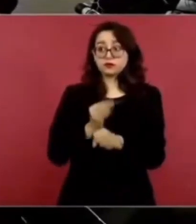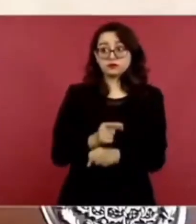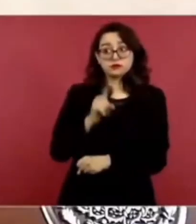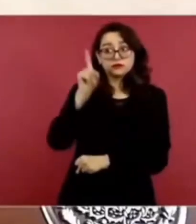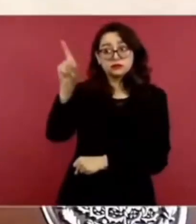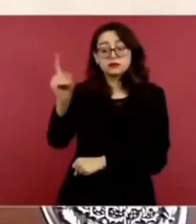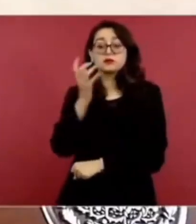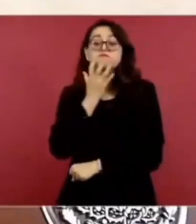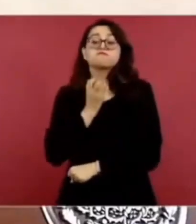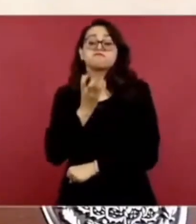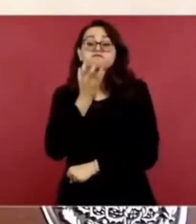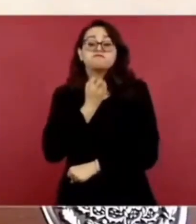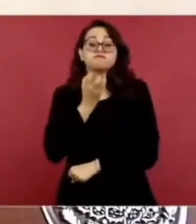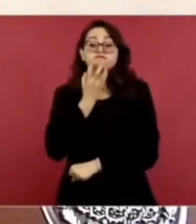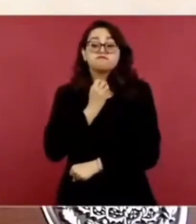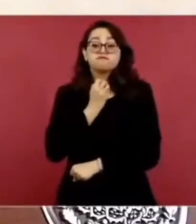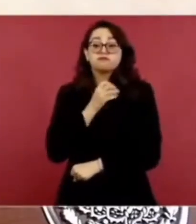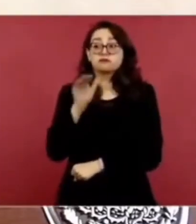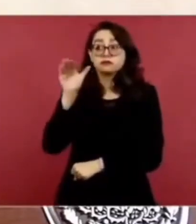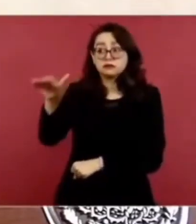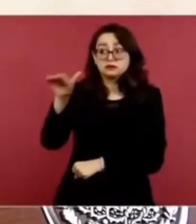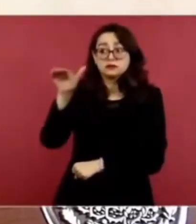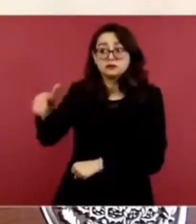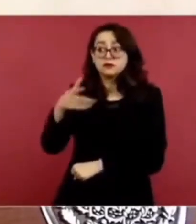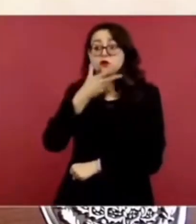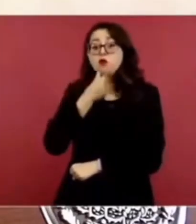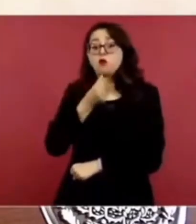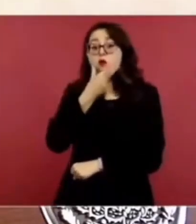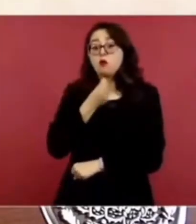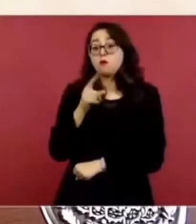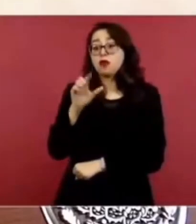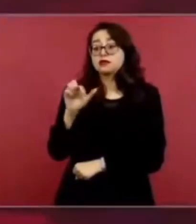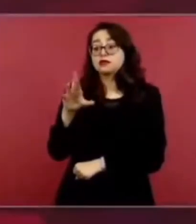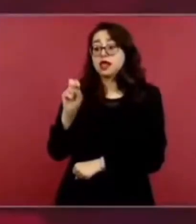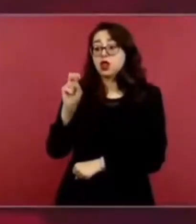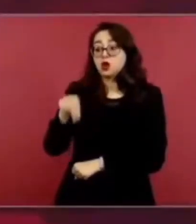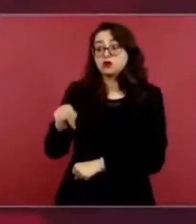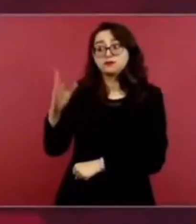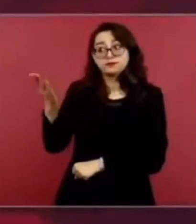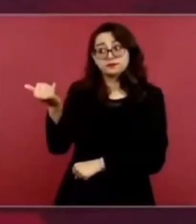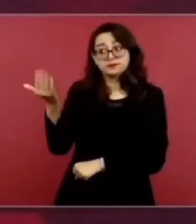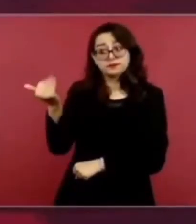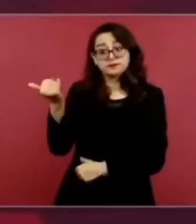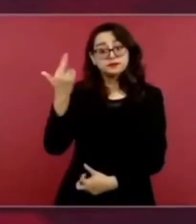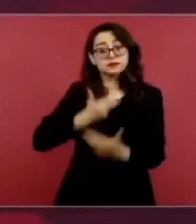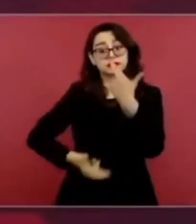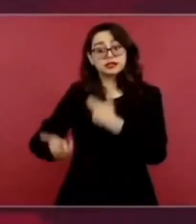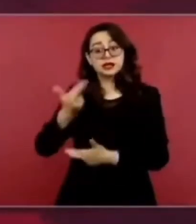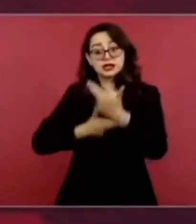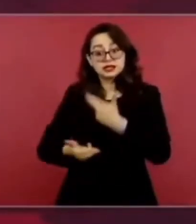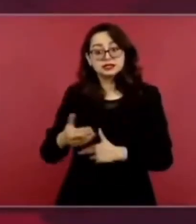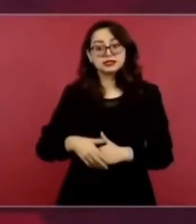aún nosotros vamos a seguir insistiendo, porque además todo estuvo